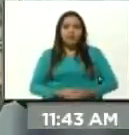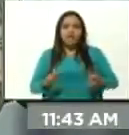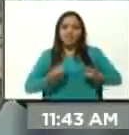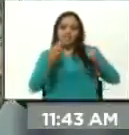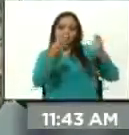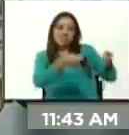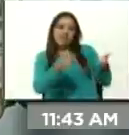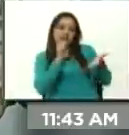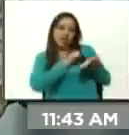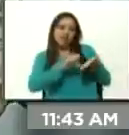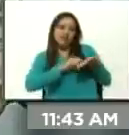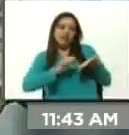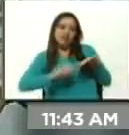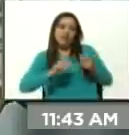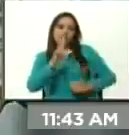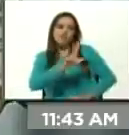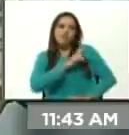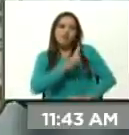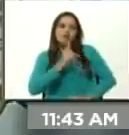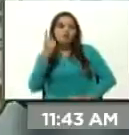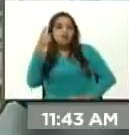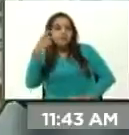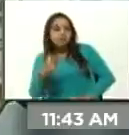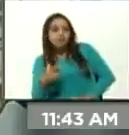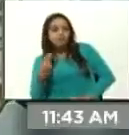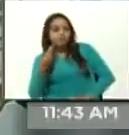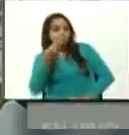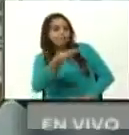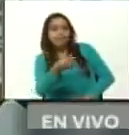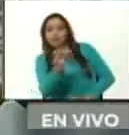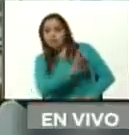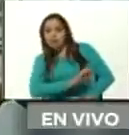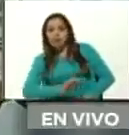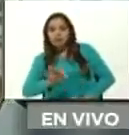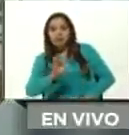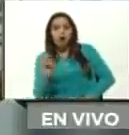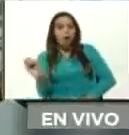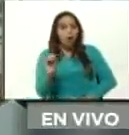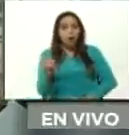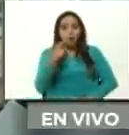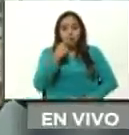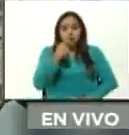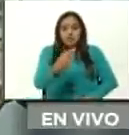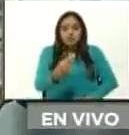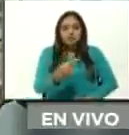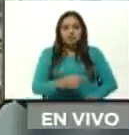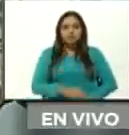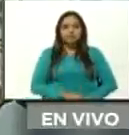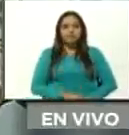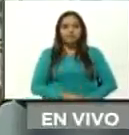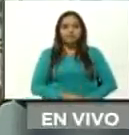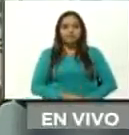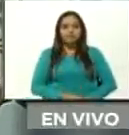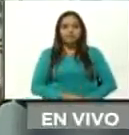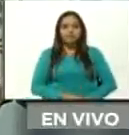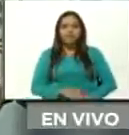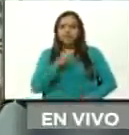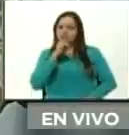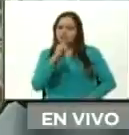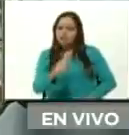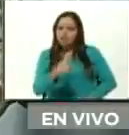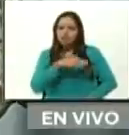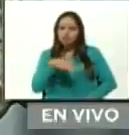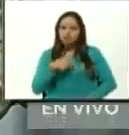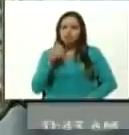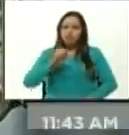de un escrito de una víctima formal, o como ya hemos también denunciado en su